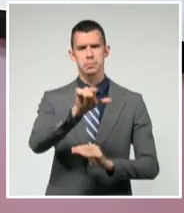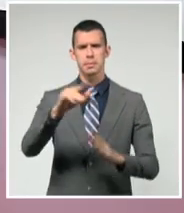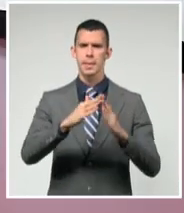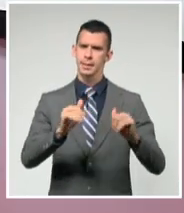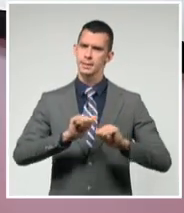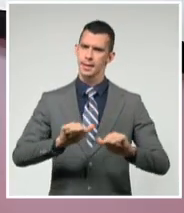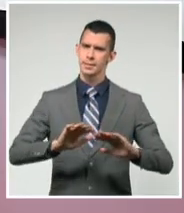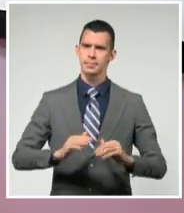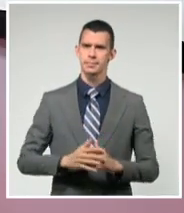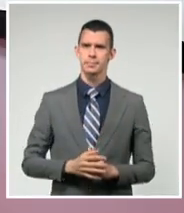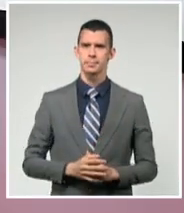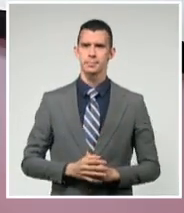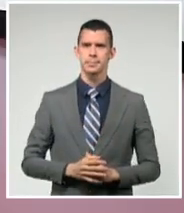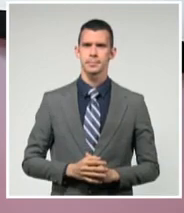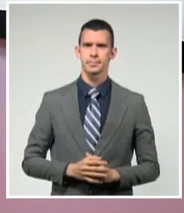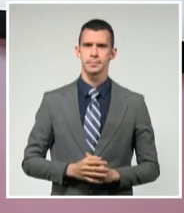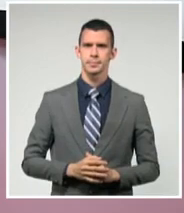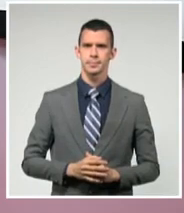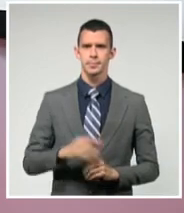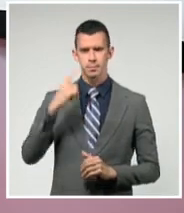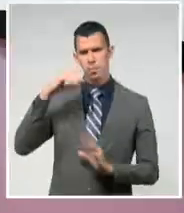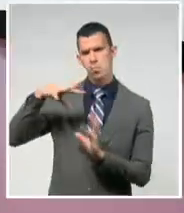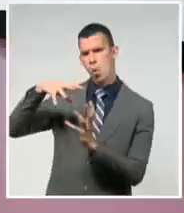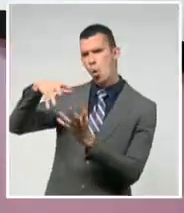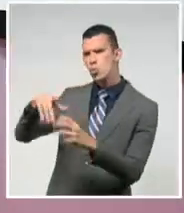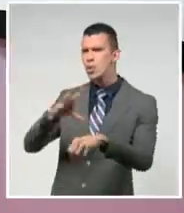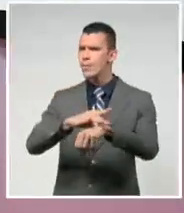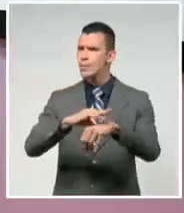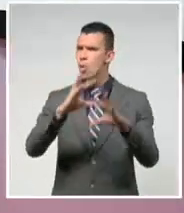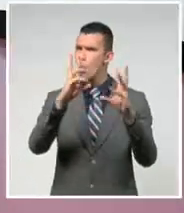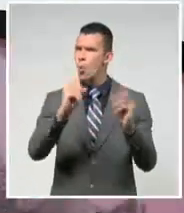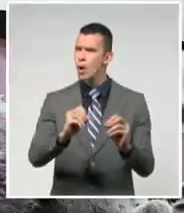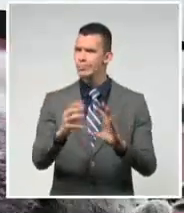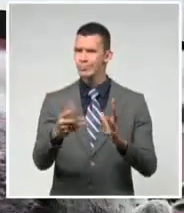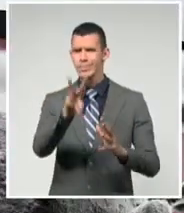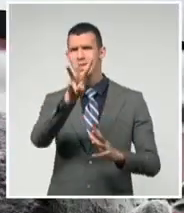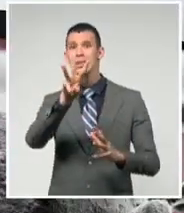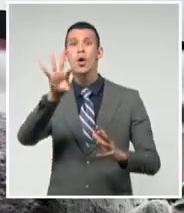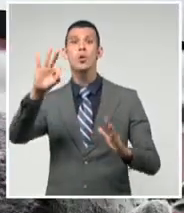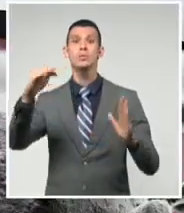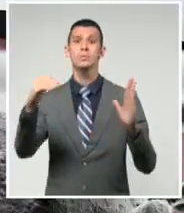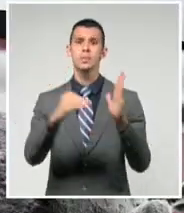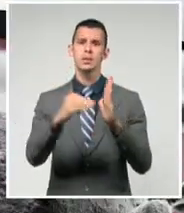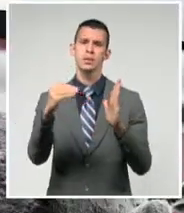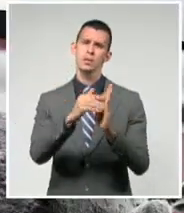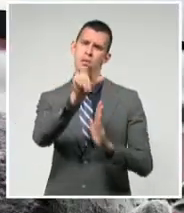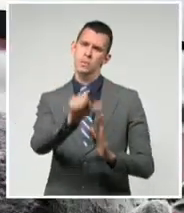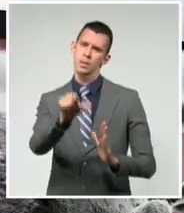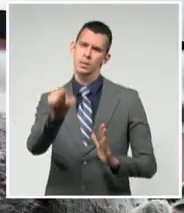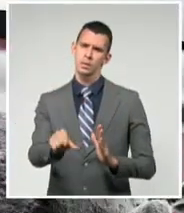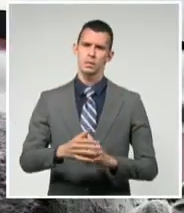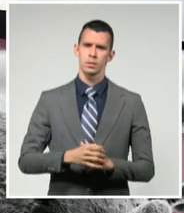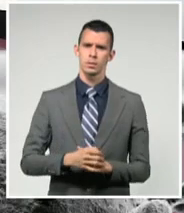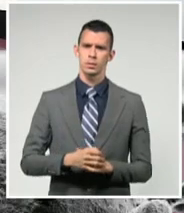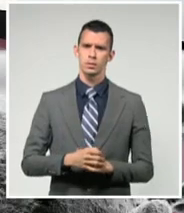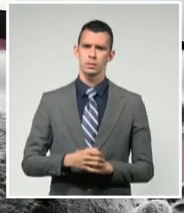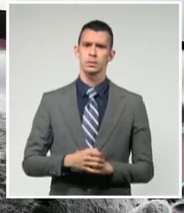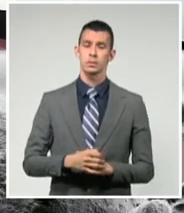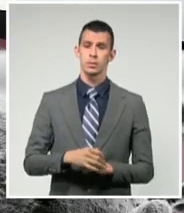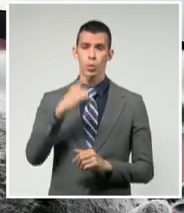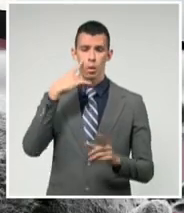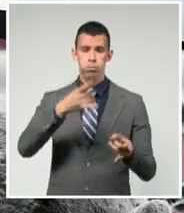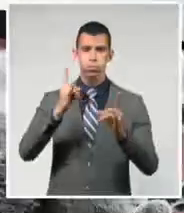el mundo, la cifra total de contagiados por el coronavirus supera los 38 millones de personas, mientras la cifra global de